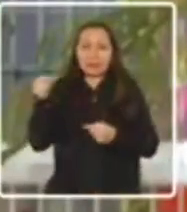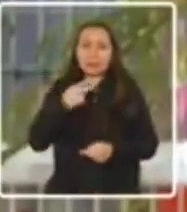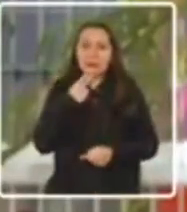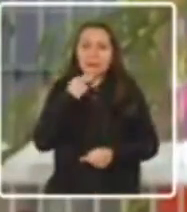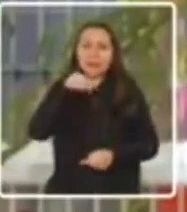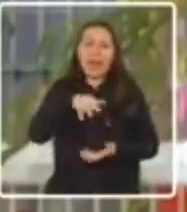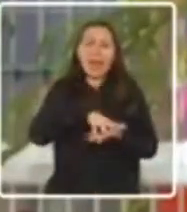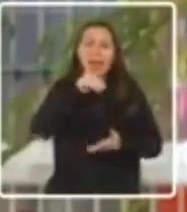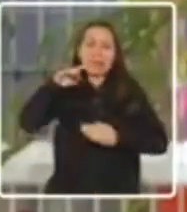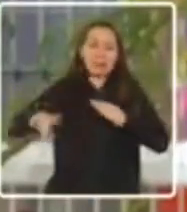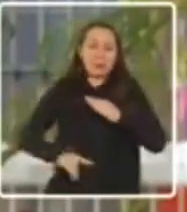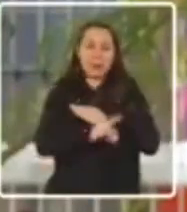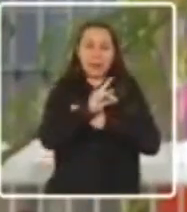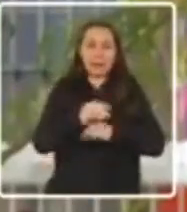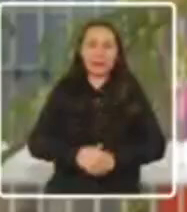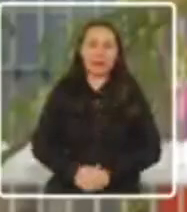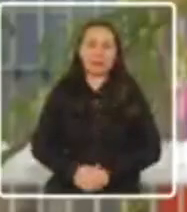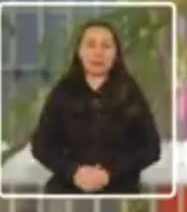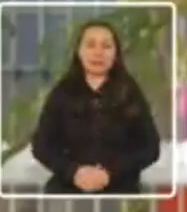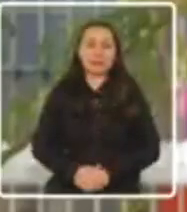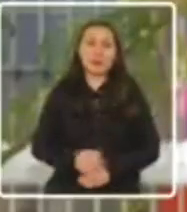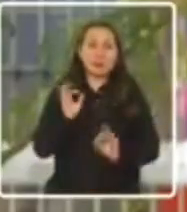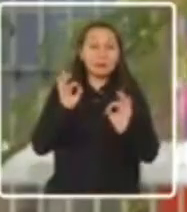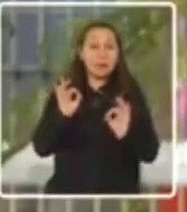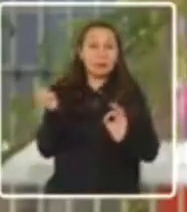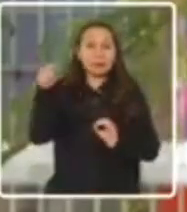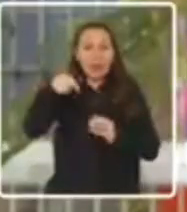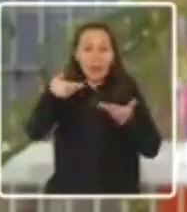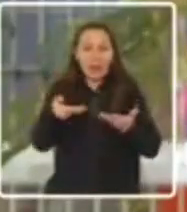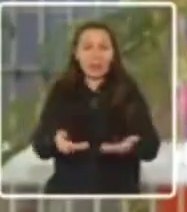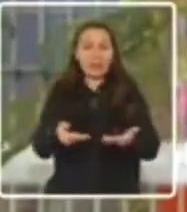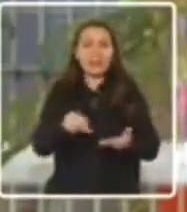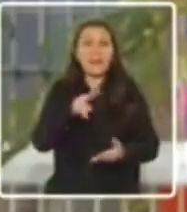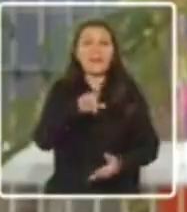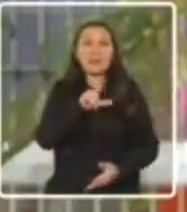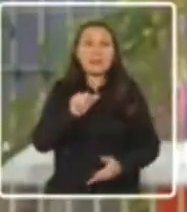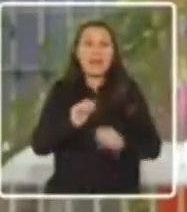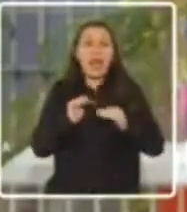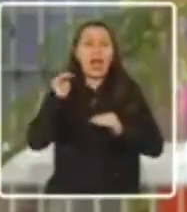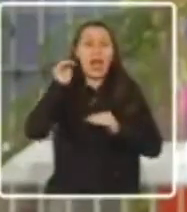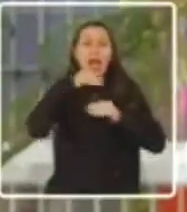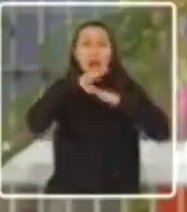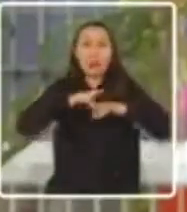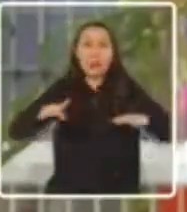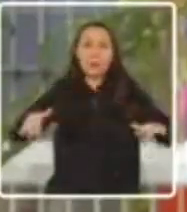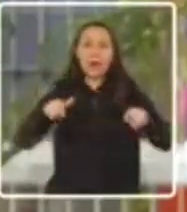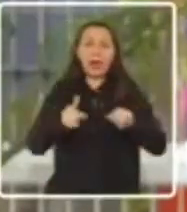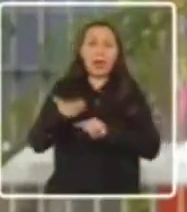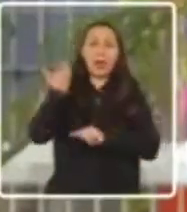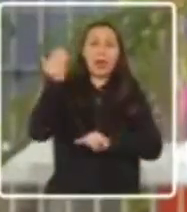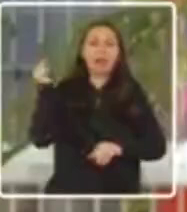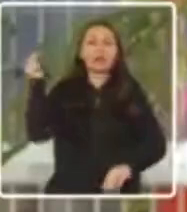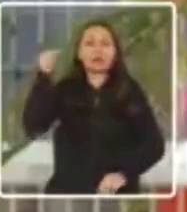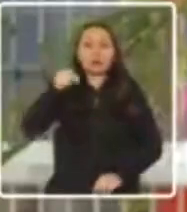en Arica y Parinacota. Y en particular estar aquí en la Villa Altos del Mar de Arica, en donde también estuvimos